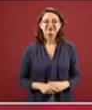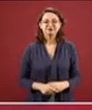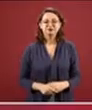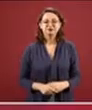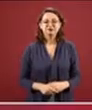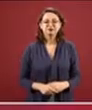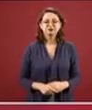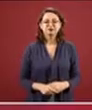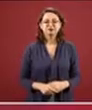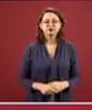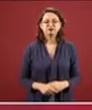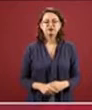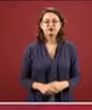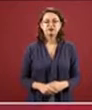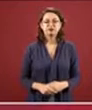algunas